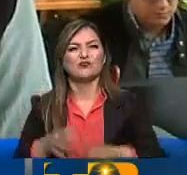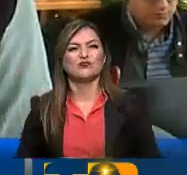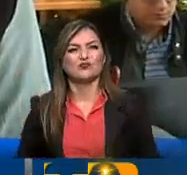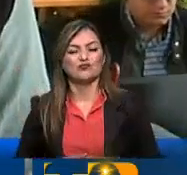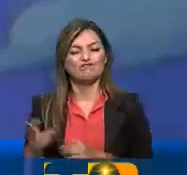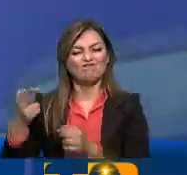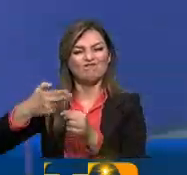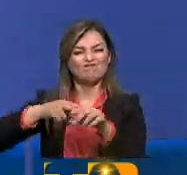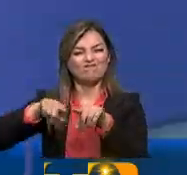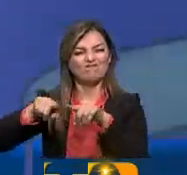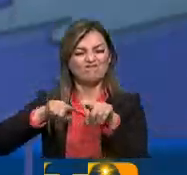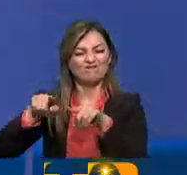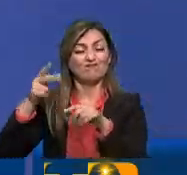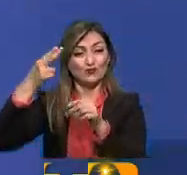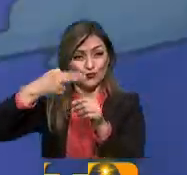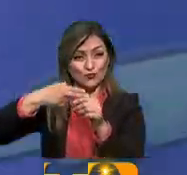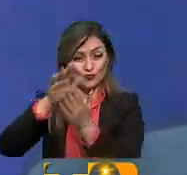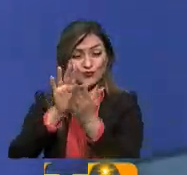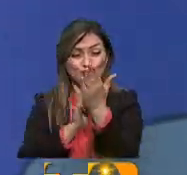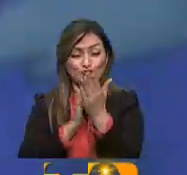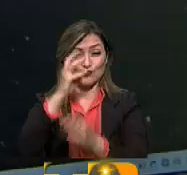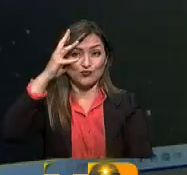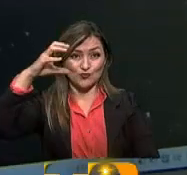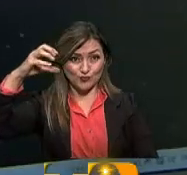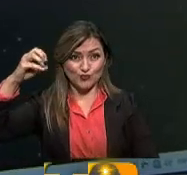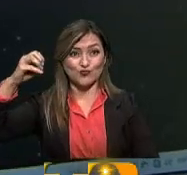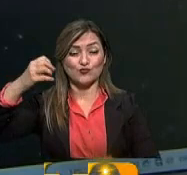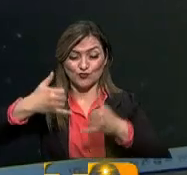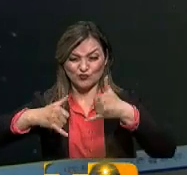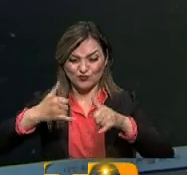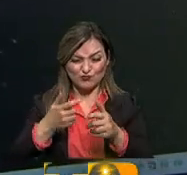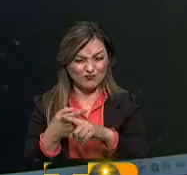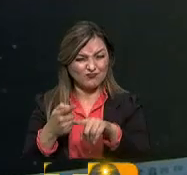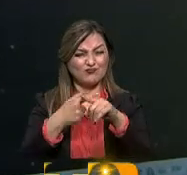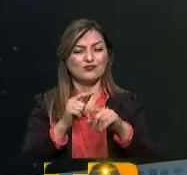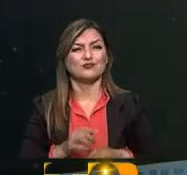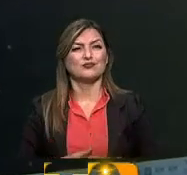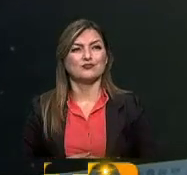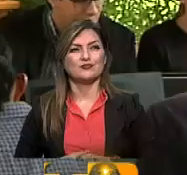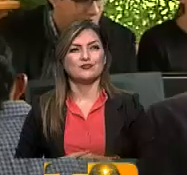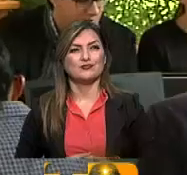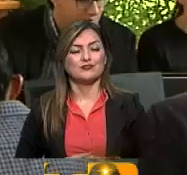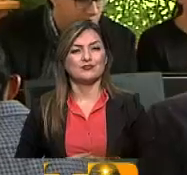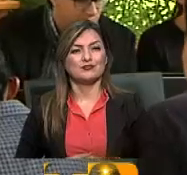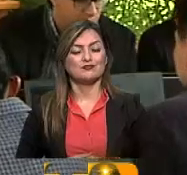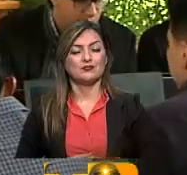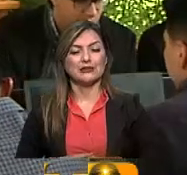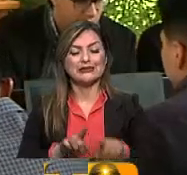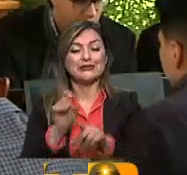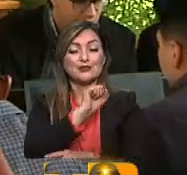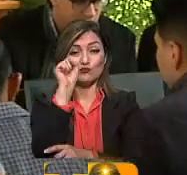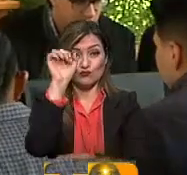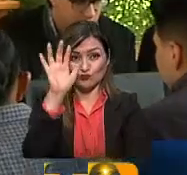participaron cerca de 60 60 juegos de los cuales 5 fueron los ganadores y justamente